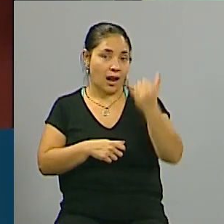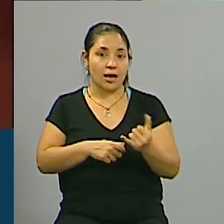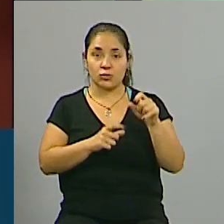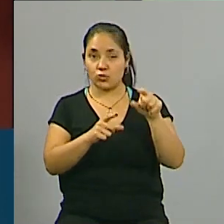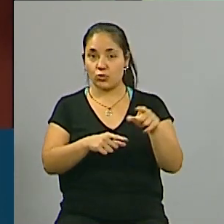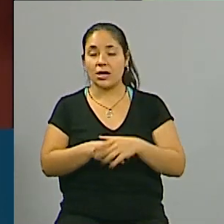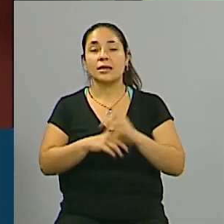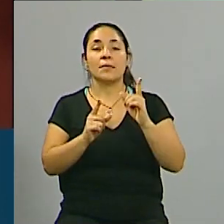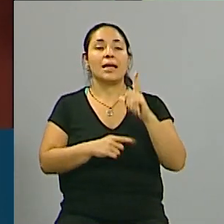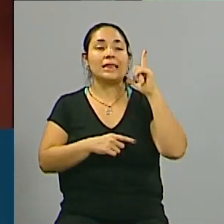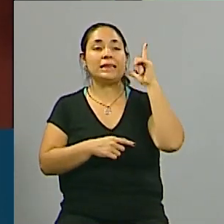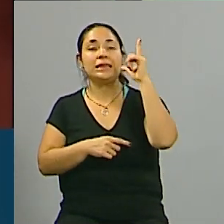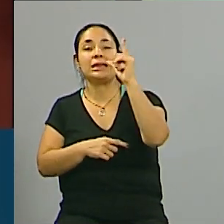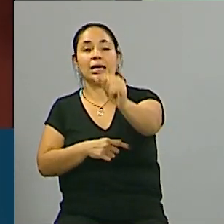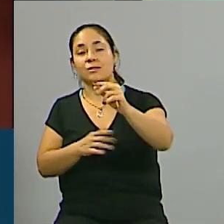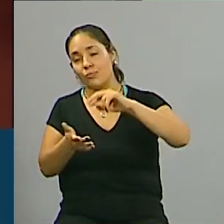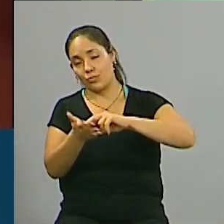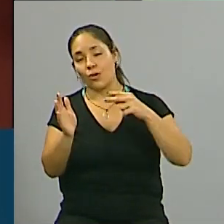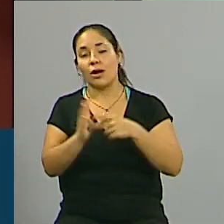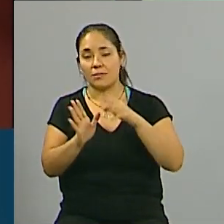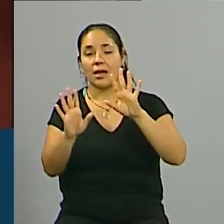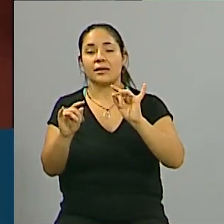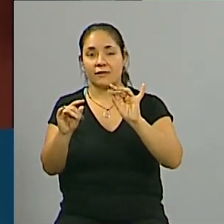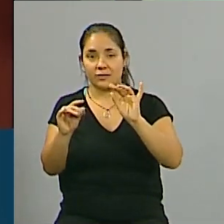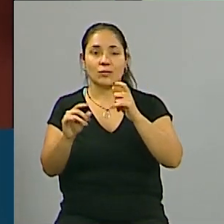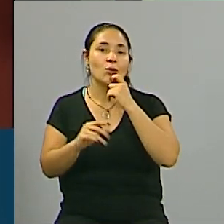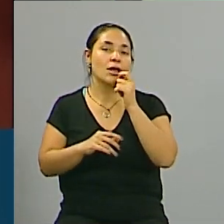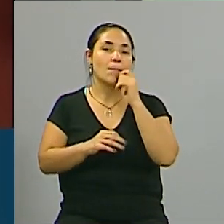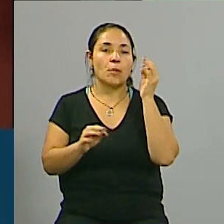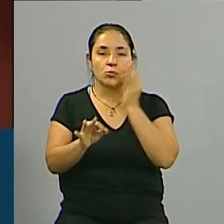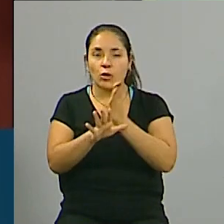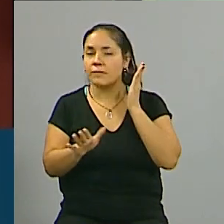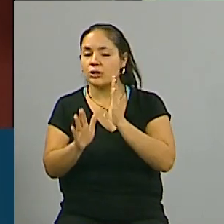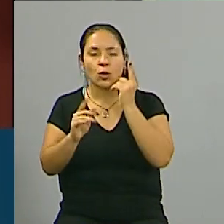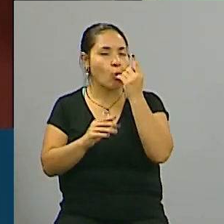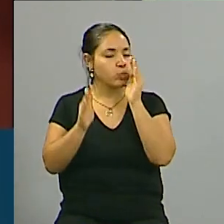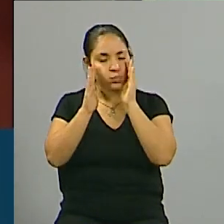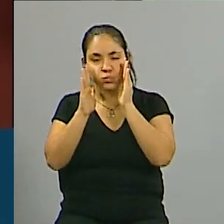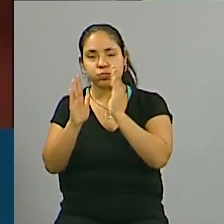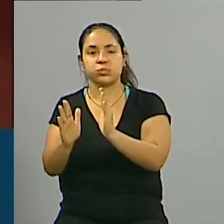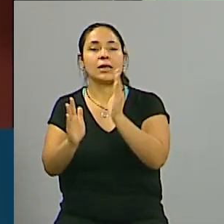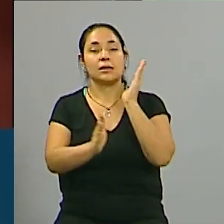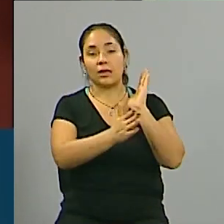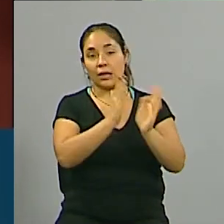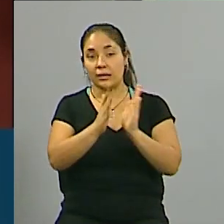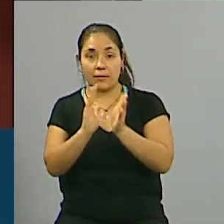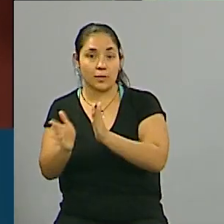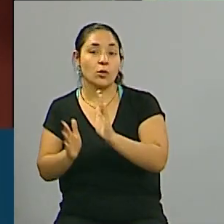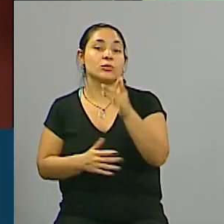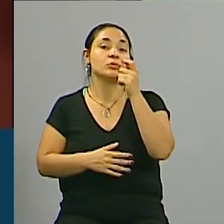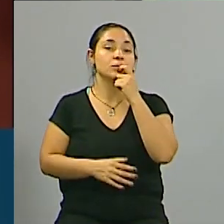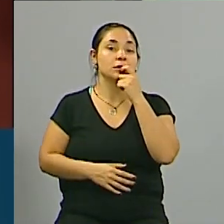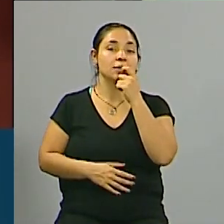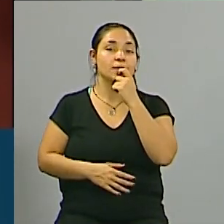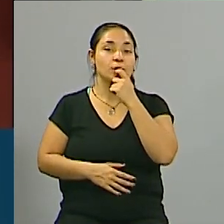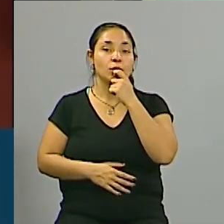veces nos juegan en contra, ¿no? Cuando tenemos que hablar de cierta especialidad para hacer algún tipo de tratamiento o seguir